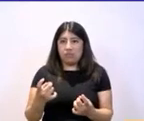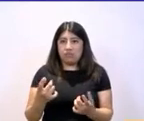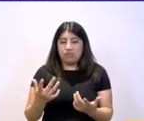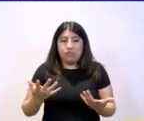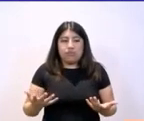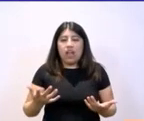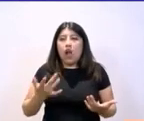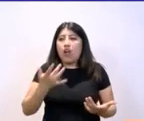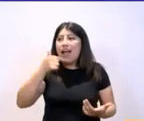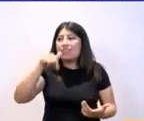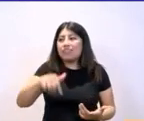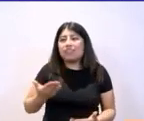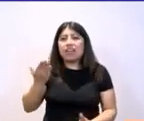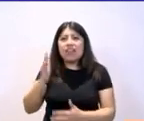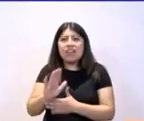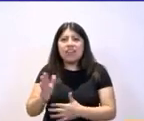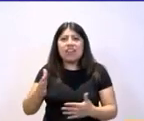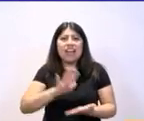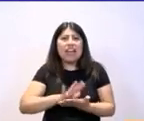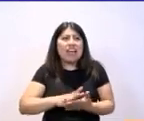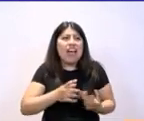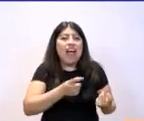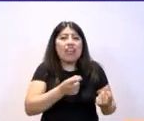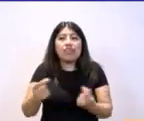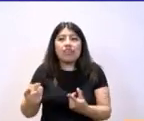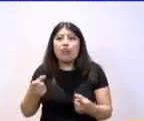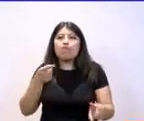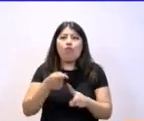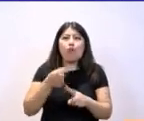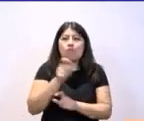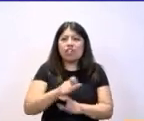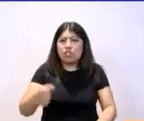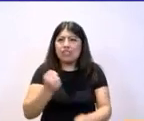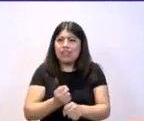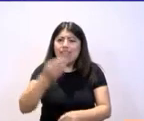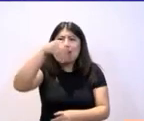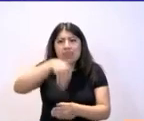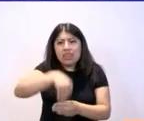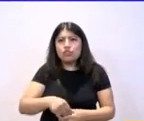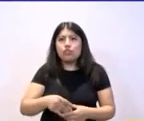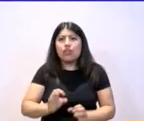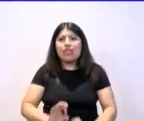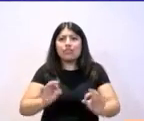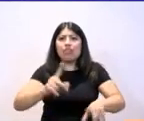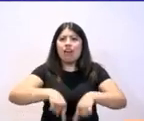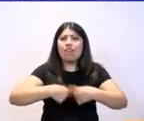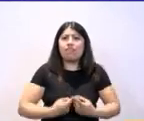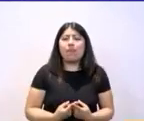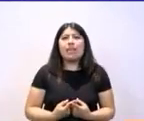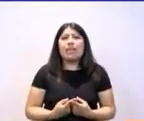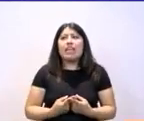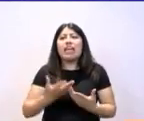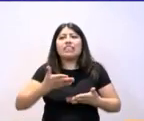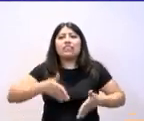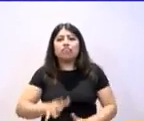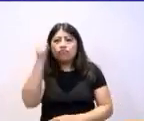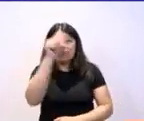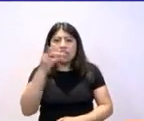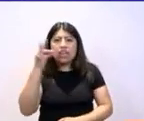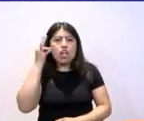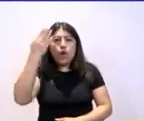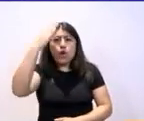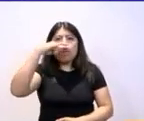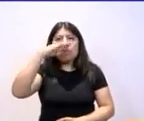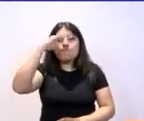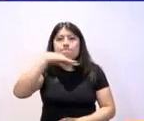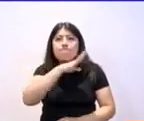no salir aquí a tranquilizar a las personas que trabajan allí, pero especialmente a las familias que tienen a sus hijos, hijas, a madres